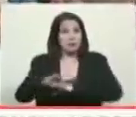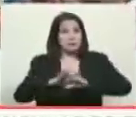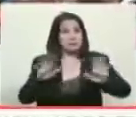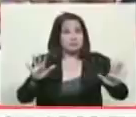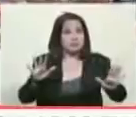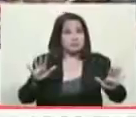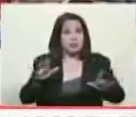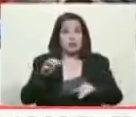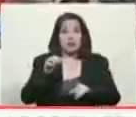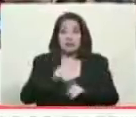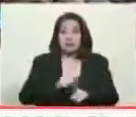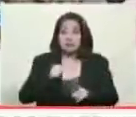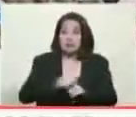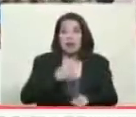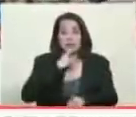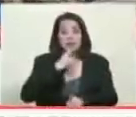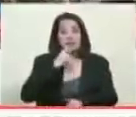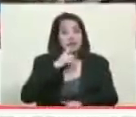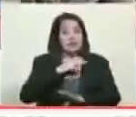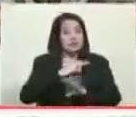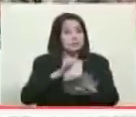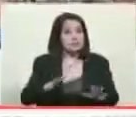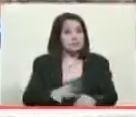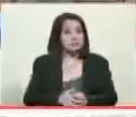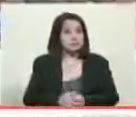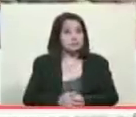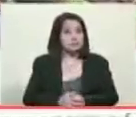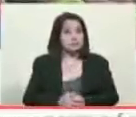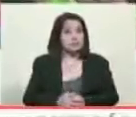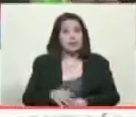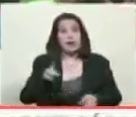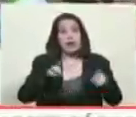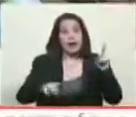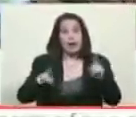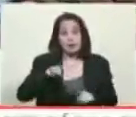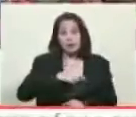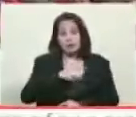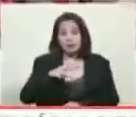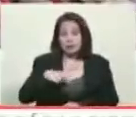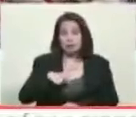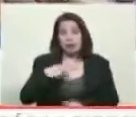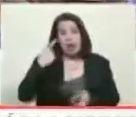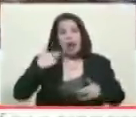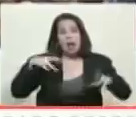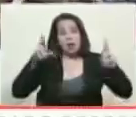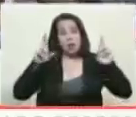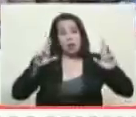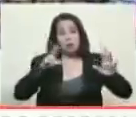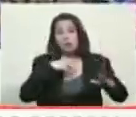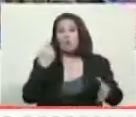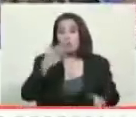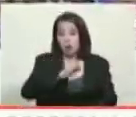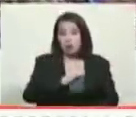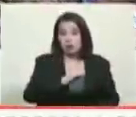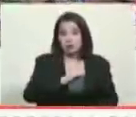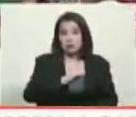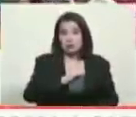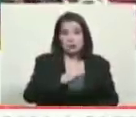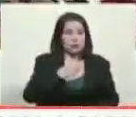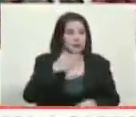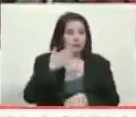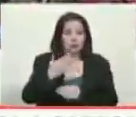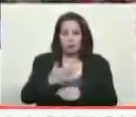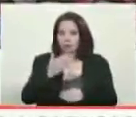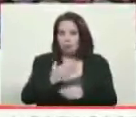Les va a costar mucho para salir. Que van a caer algunos, y me incluyo yo allí, perdónenme. Si cae uno, que